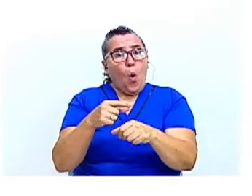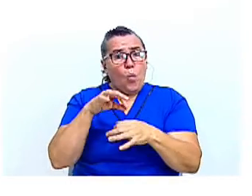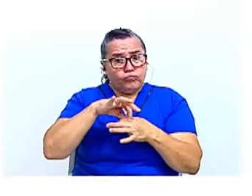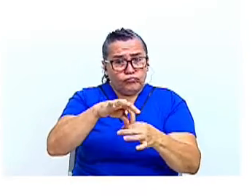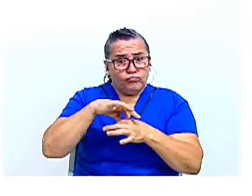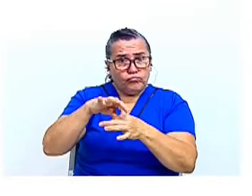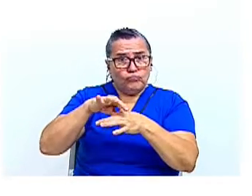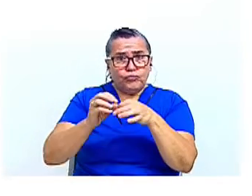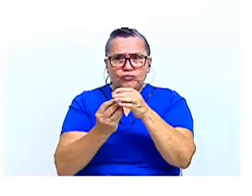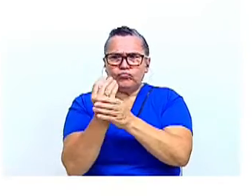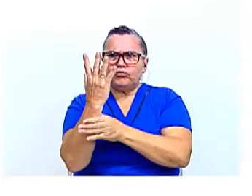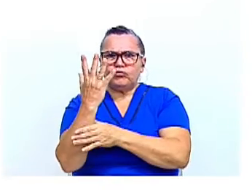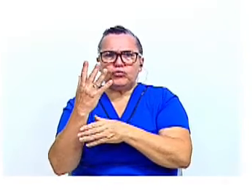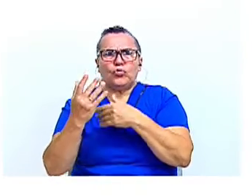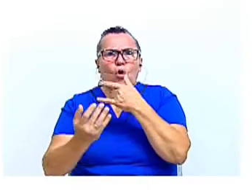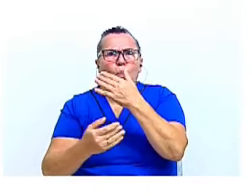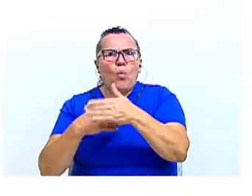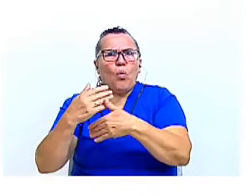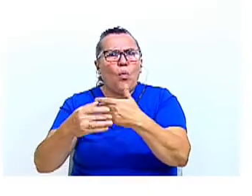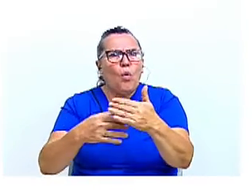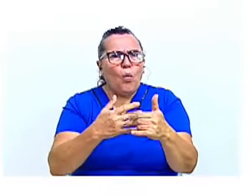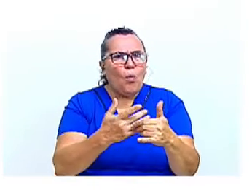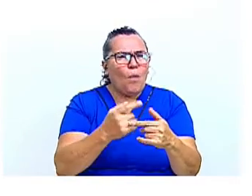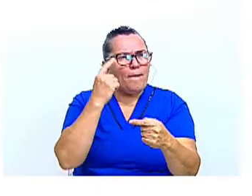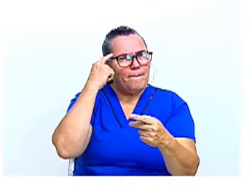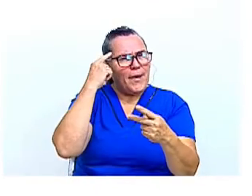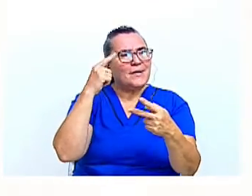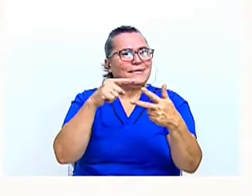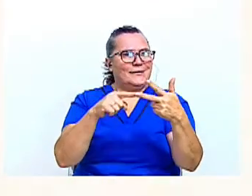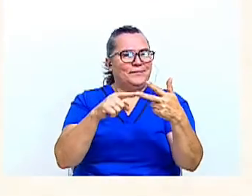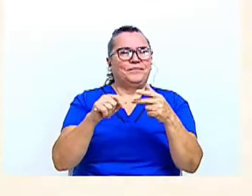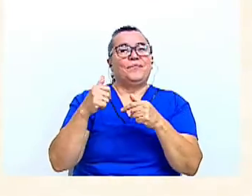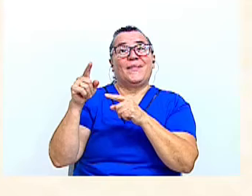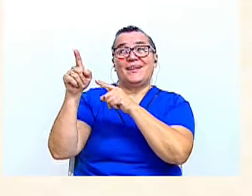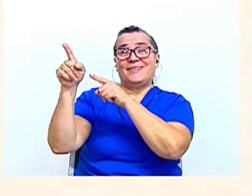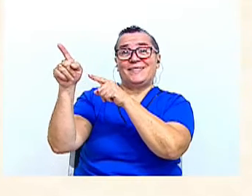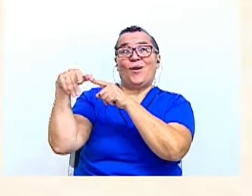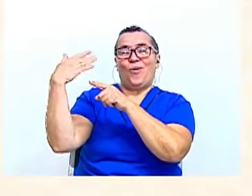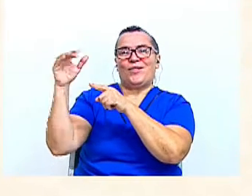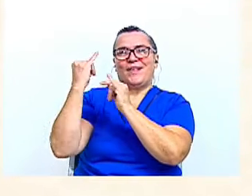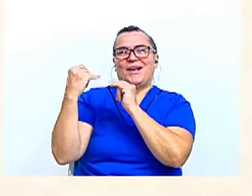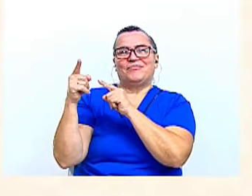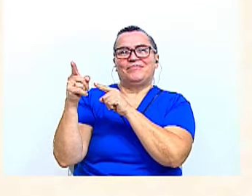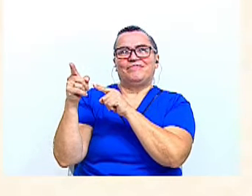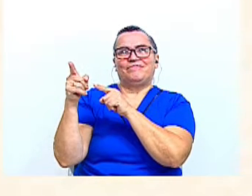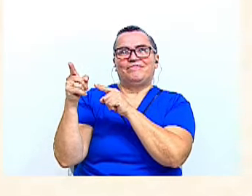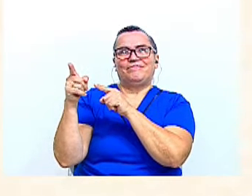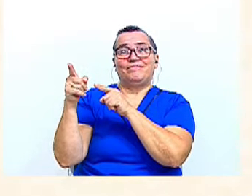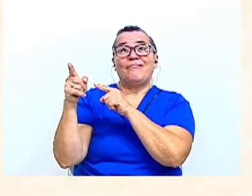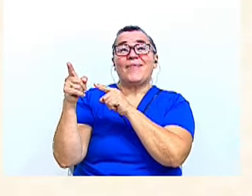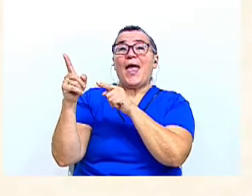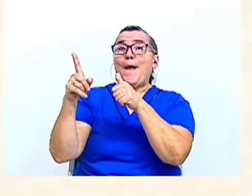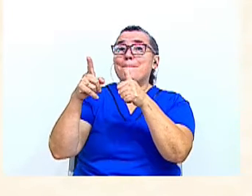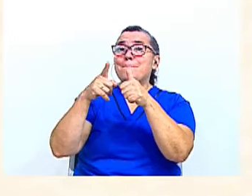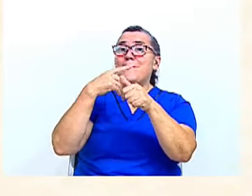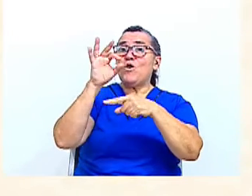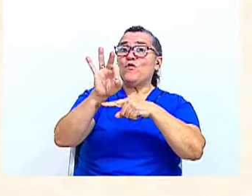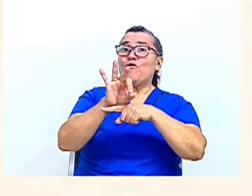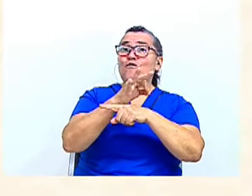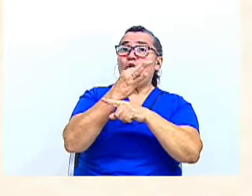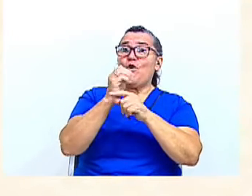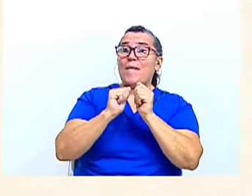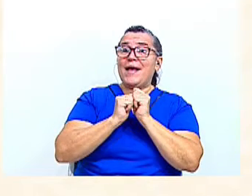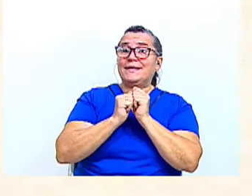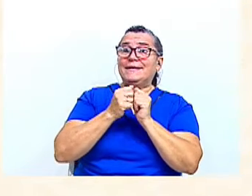ustedes a pensar en eso? Bueno, sigamos con esta otra imagen que traigo por acá. Los primeros medios de transporte que